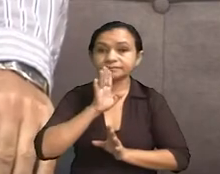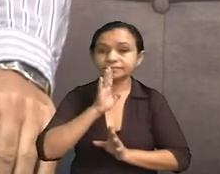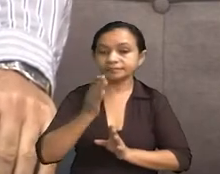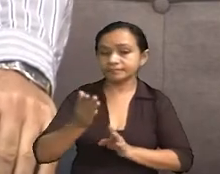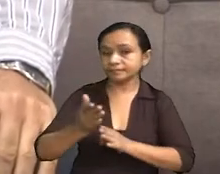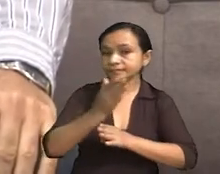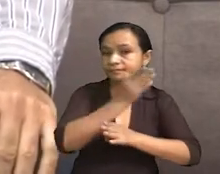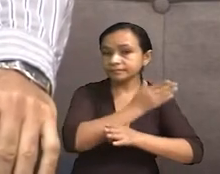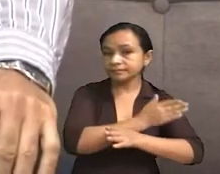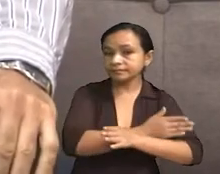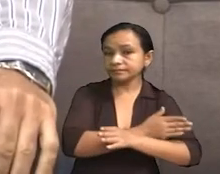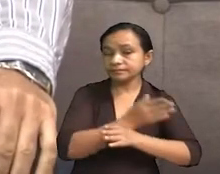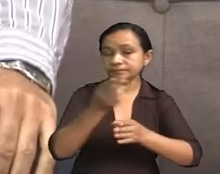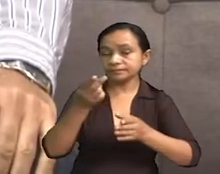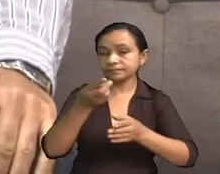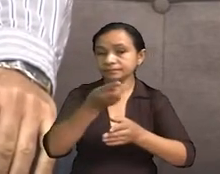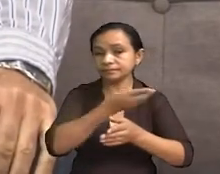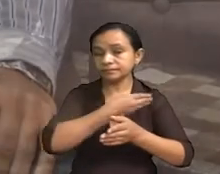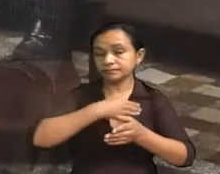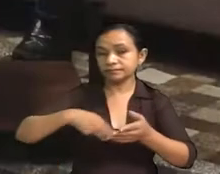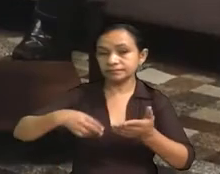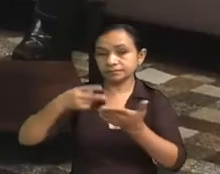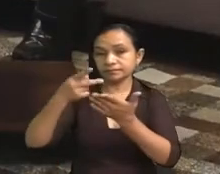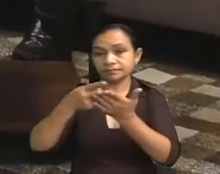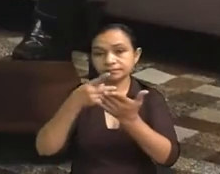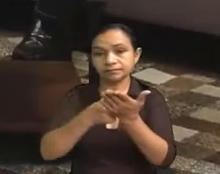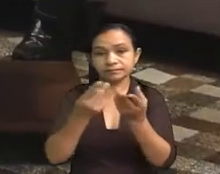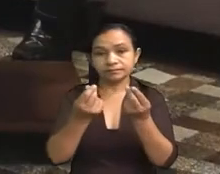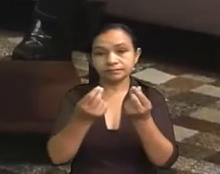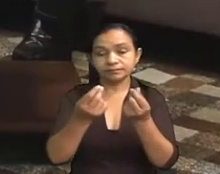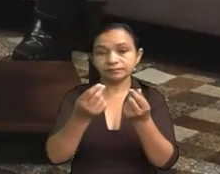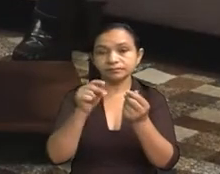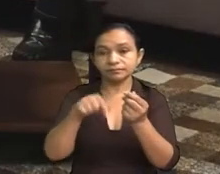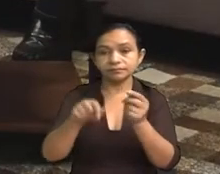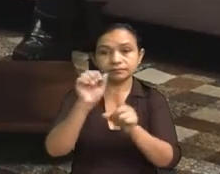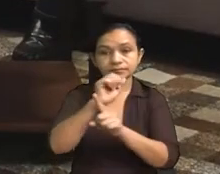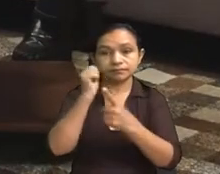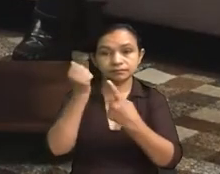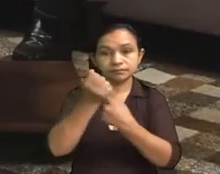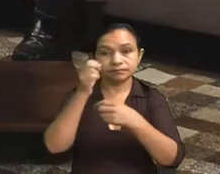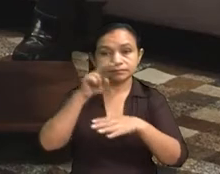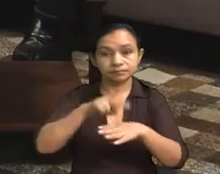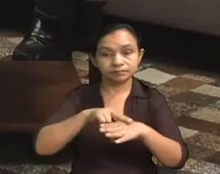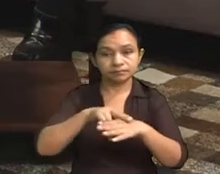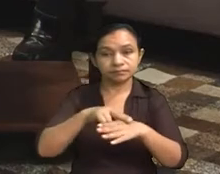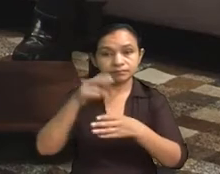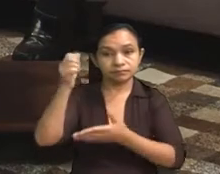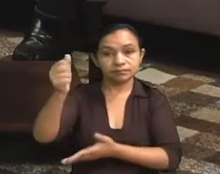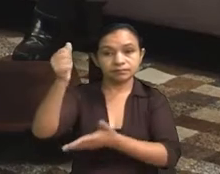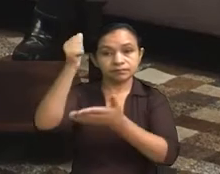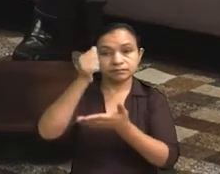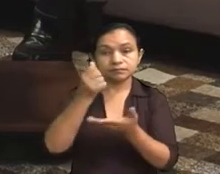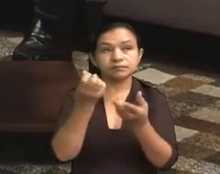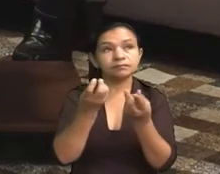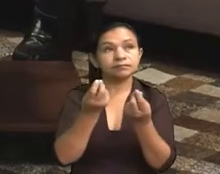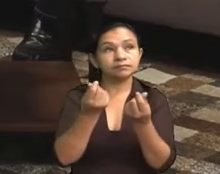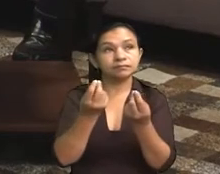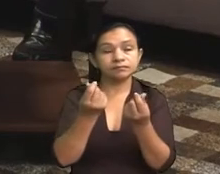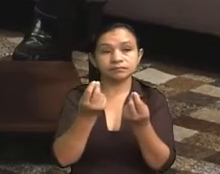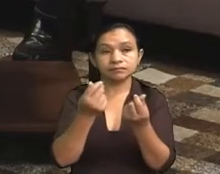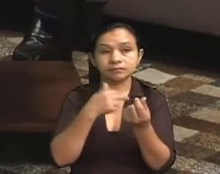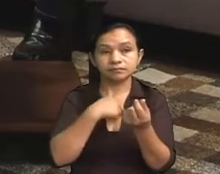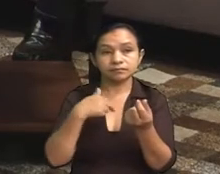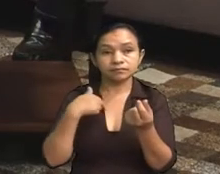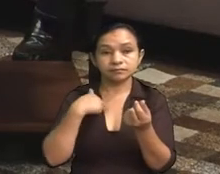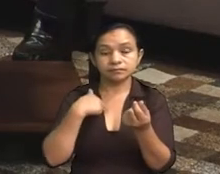recientemente el ministro de Hacienda en el plenario nos informaba que solo en ingresos ordinarios se